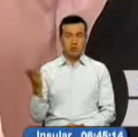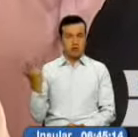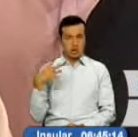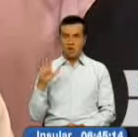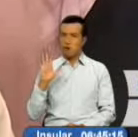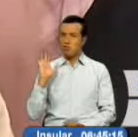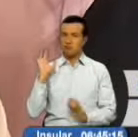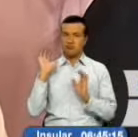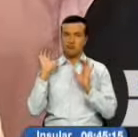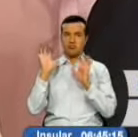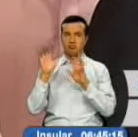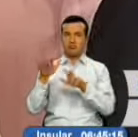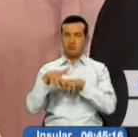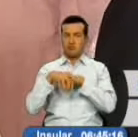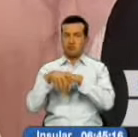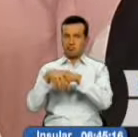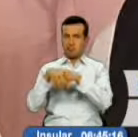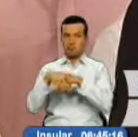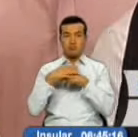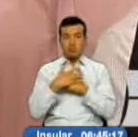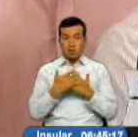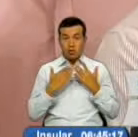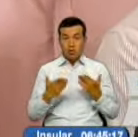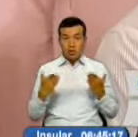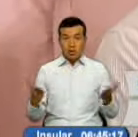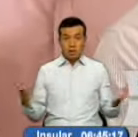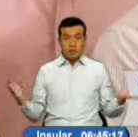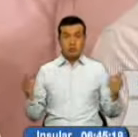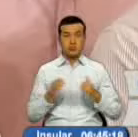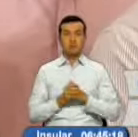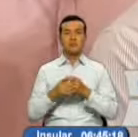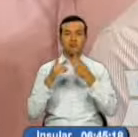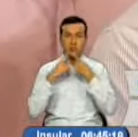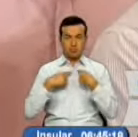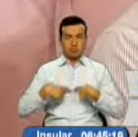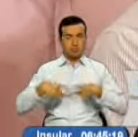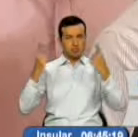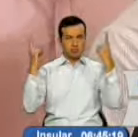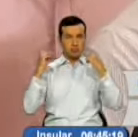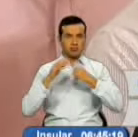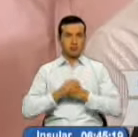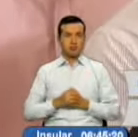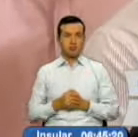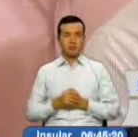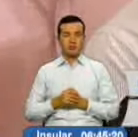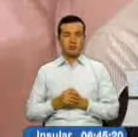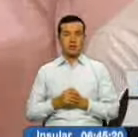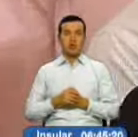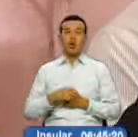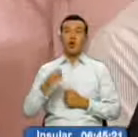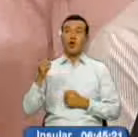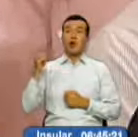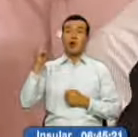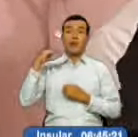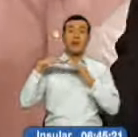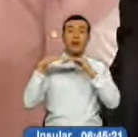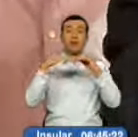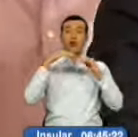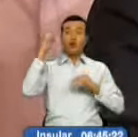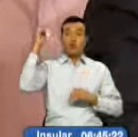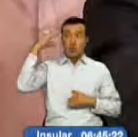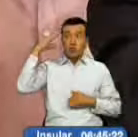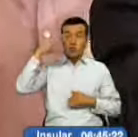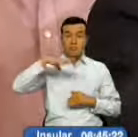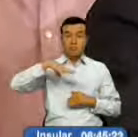las calles. Y por eso mismo les digo, la luz de la democracia